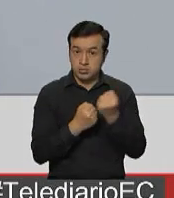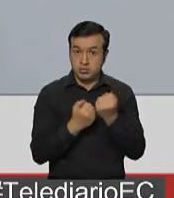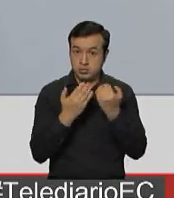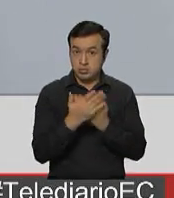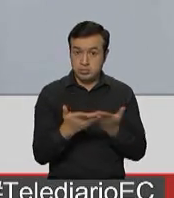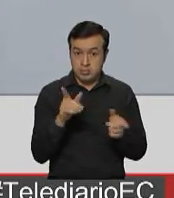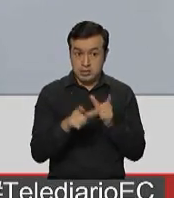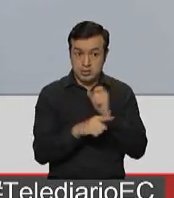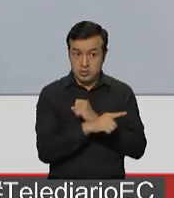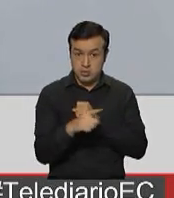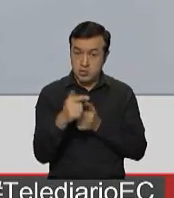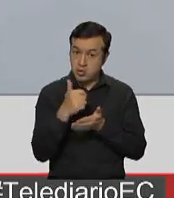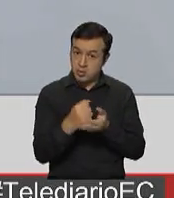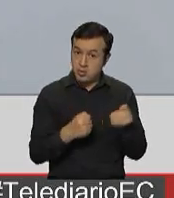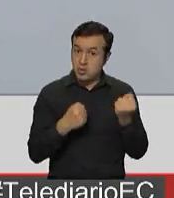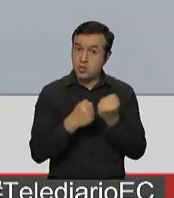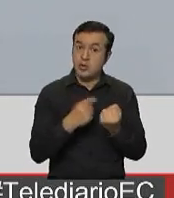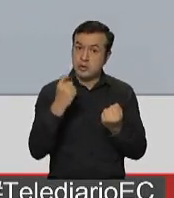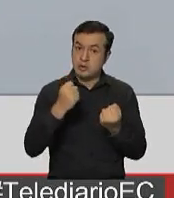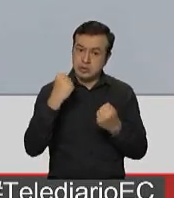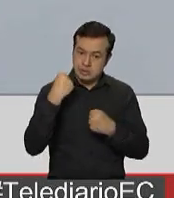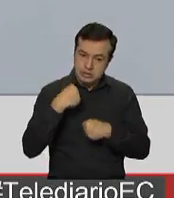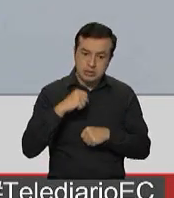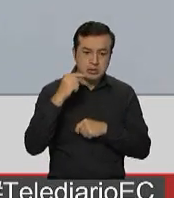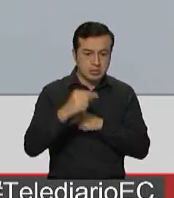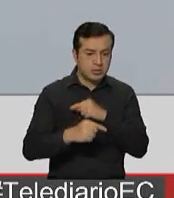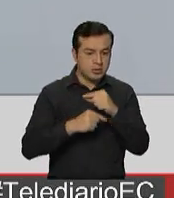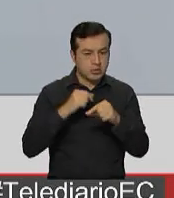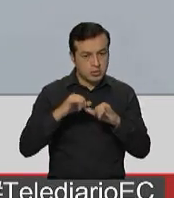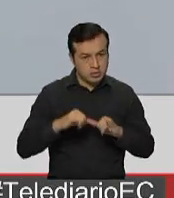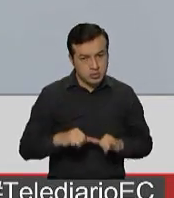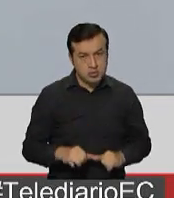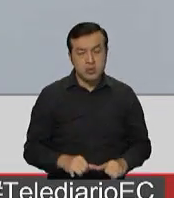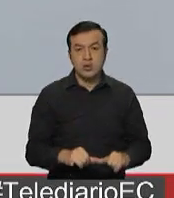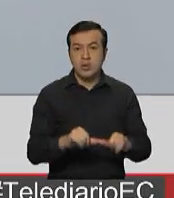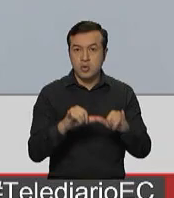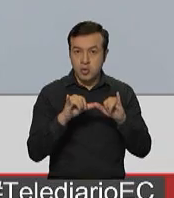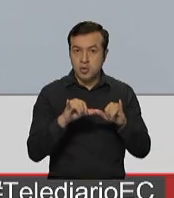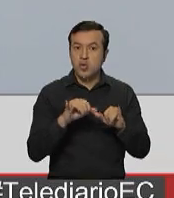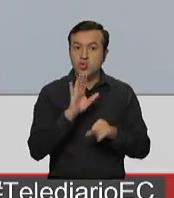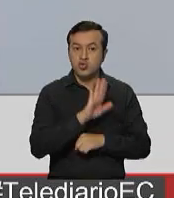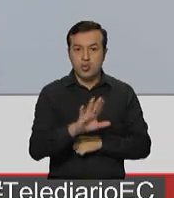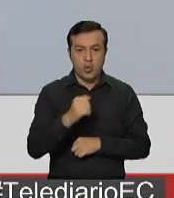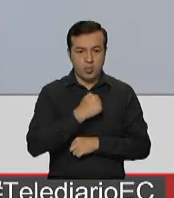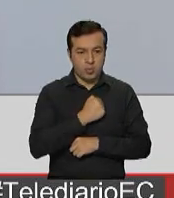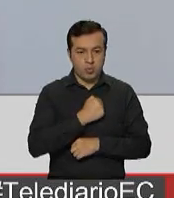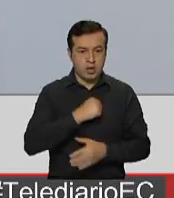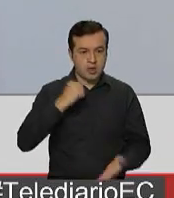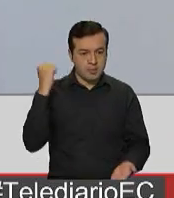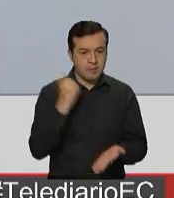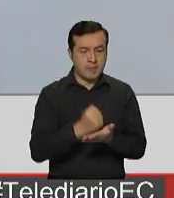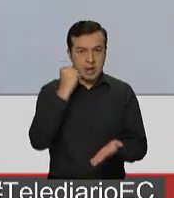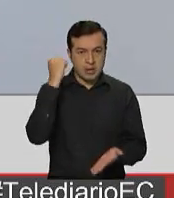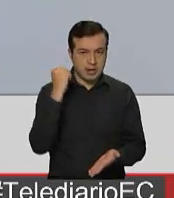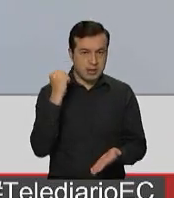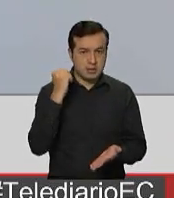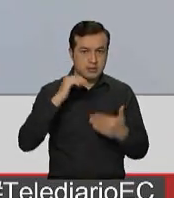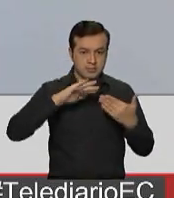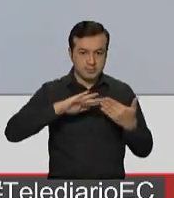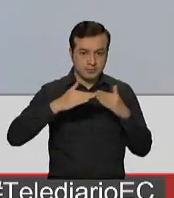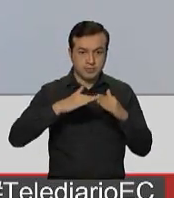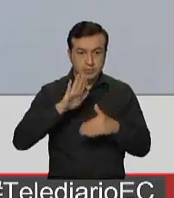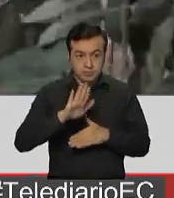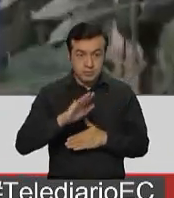de la gente, tenemos que ir poco a poco construyendo una marca. La marca de la comuna, que